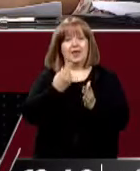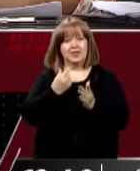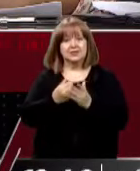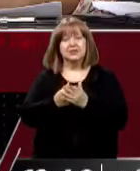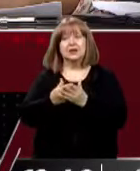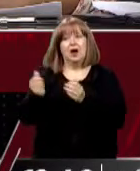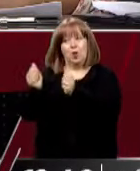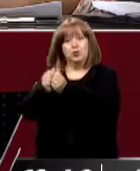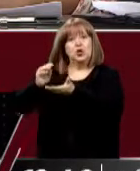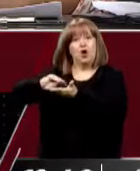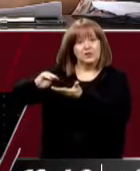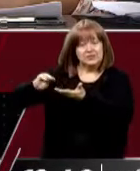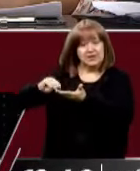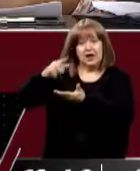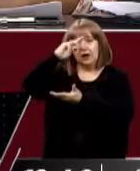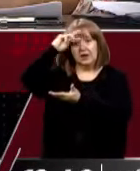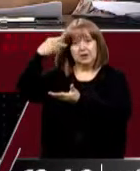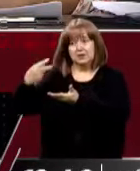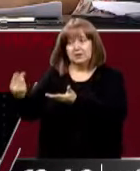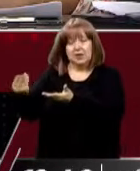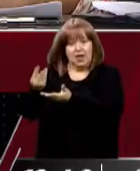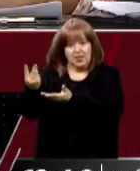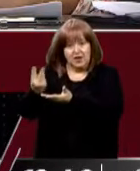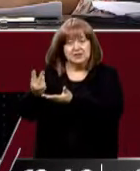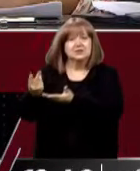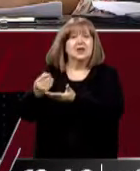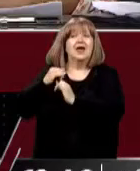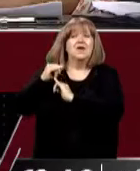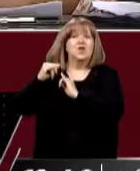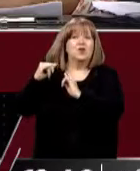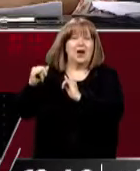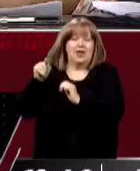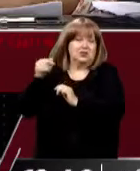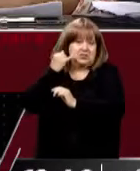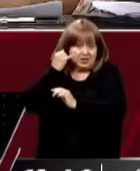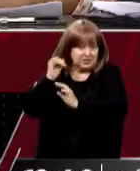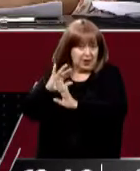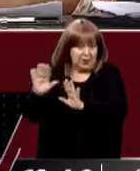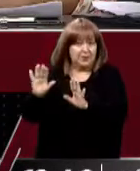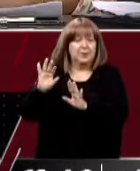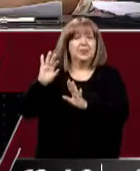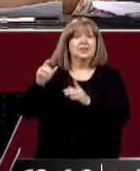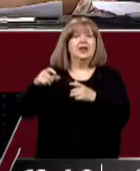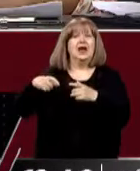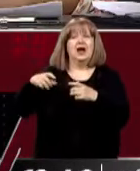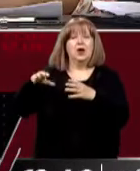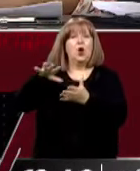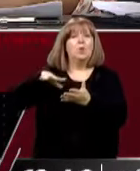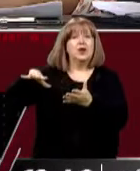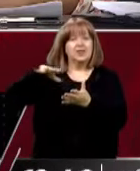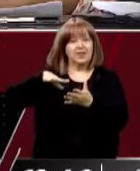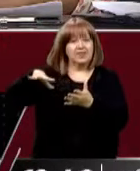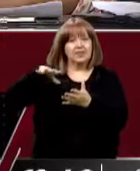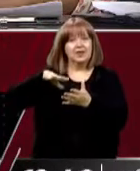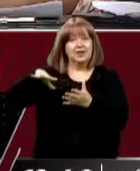Asuntos Indígenas, que lo debería hacer, digamos. Entonces están informados la provincia de Mendoza, inclusive de estas comunidades, antes de que sean